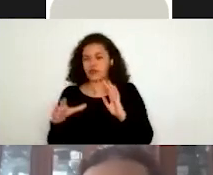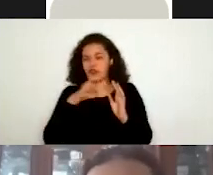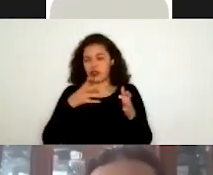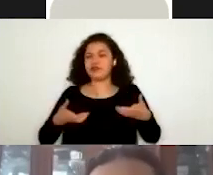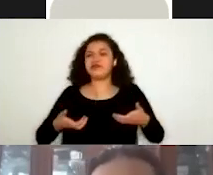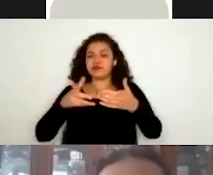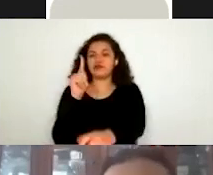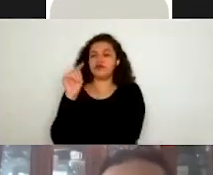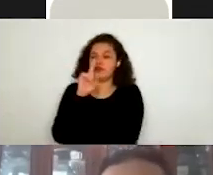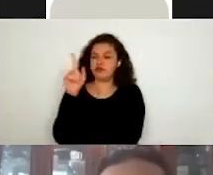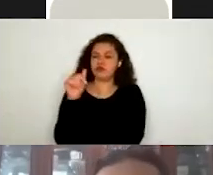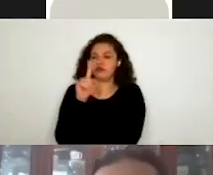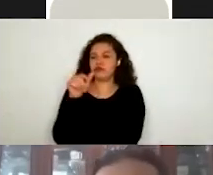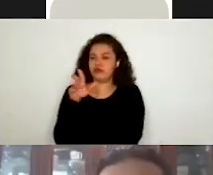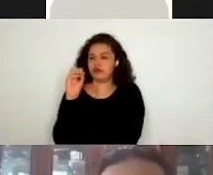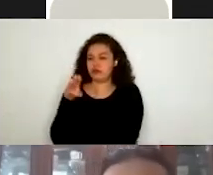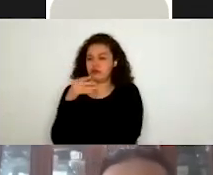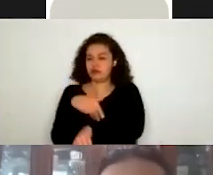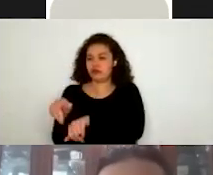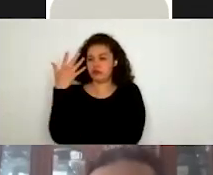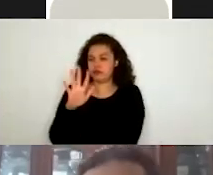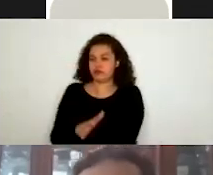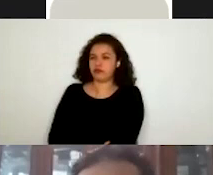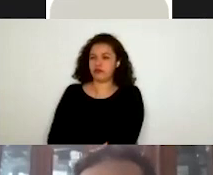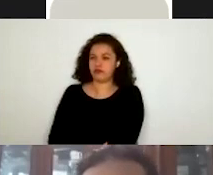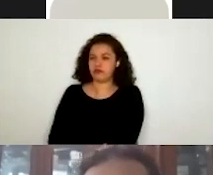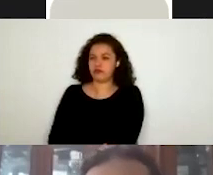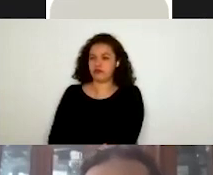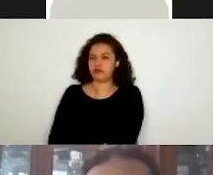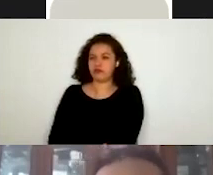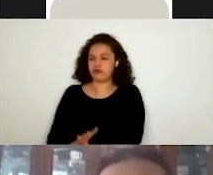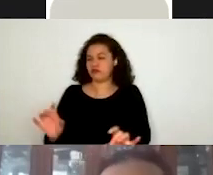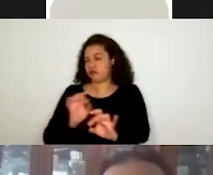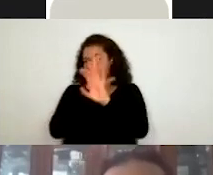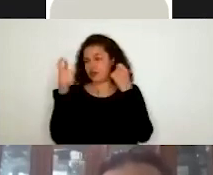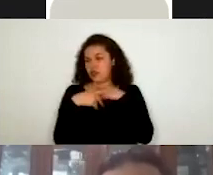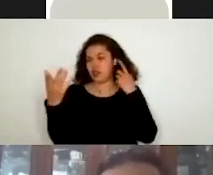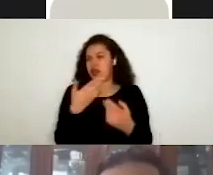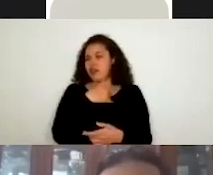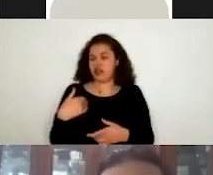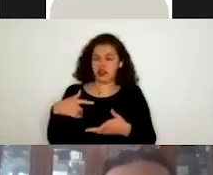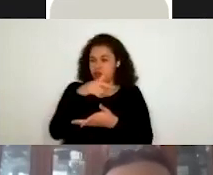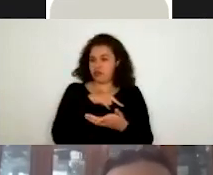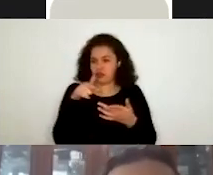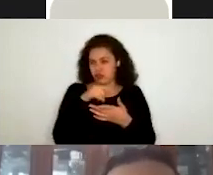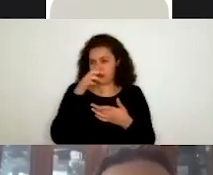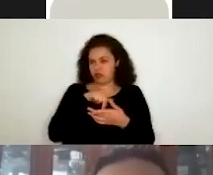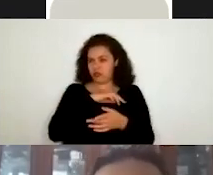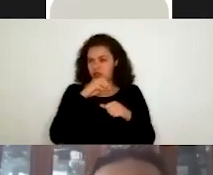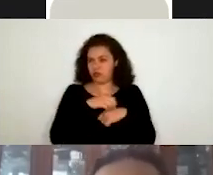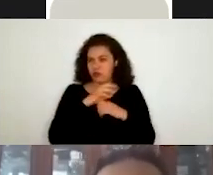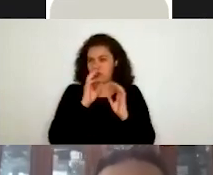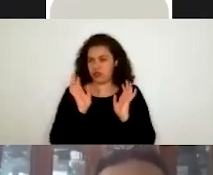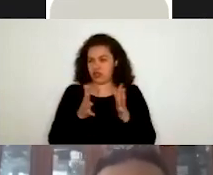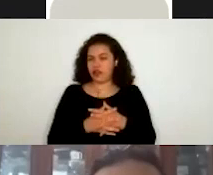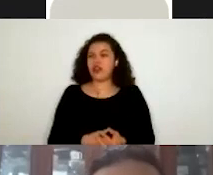Tesosomoc, en el número 10, y en el caso de que exista manzana o lote, pues las colocamos, ¿no?